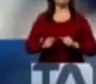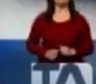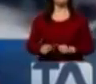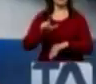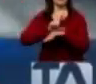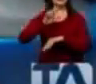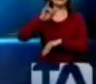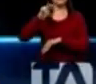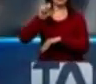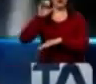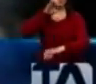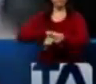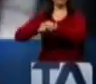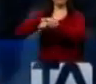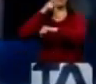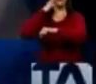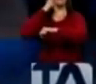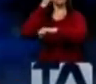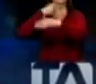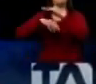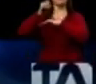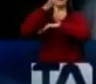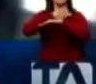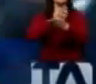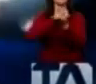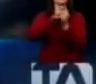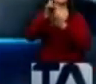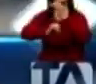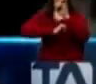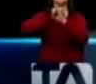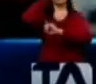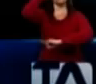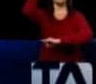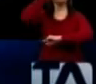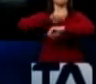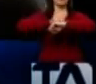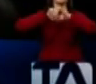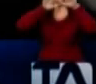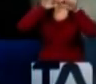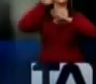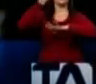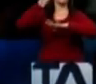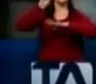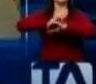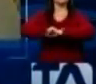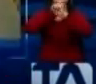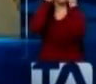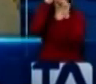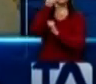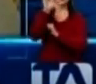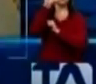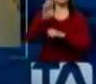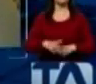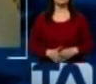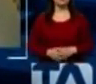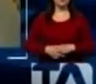La captura de padre e hijo que se encontraban sujetos a difusión roja de Interpol tuvo lugar pasadas las 10:40 este lunes. Han estado